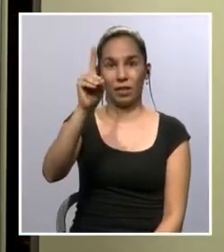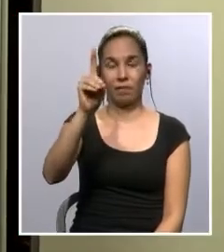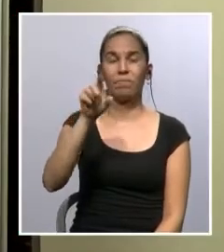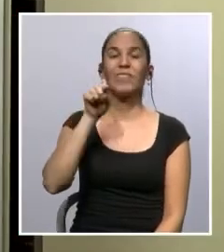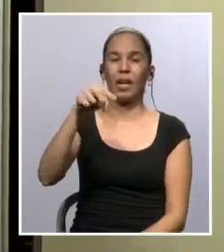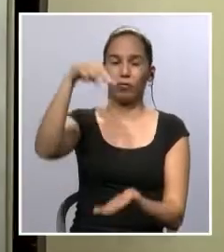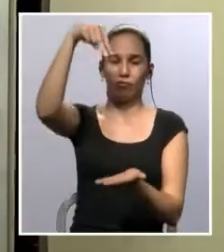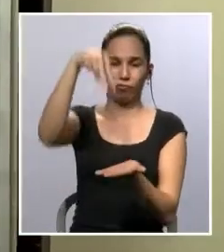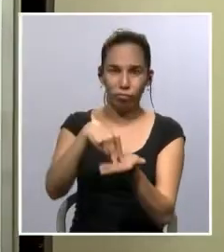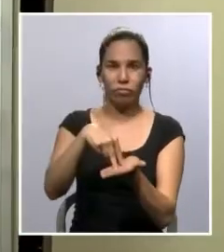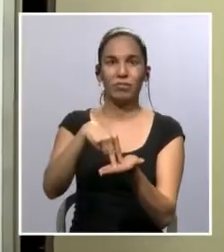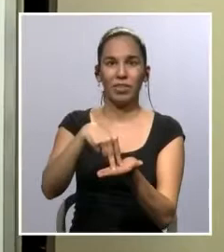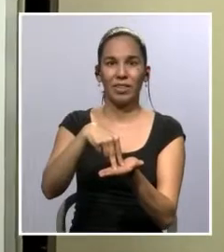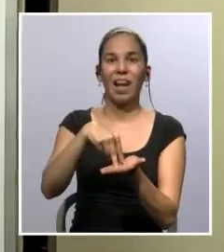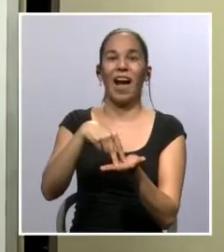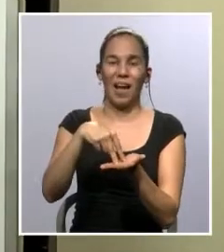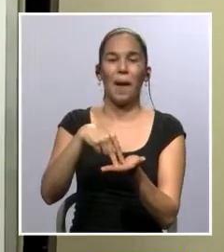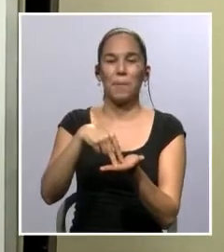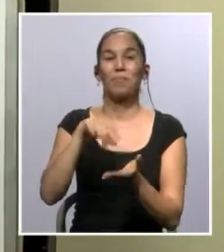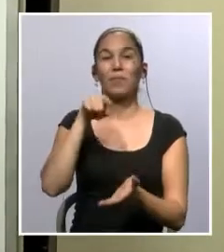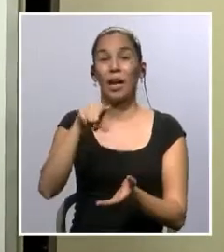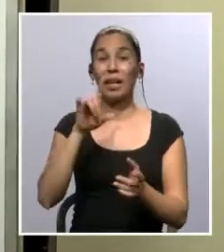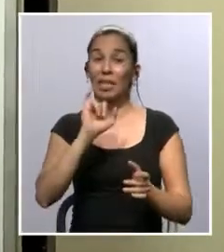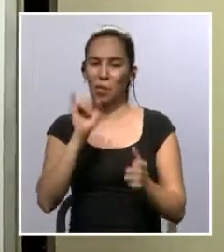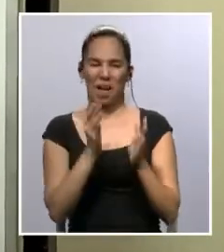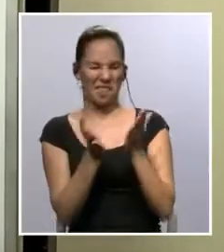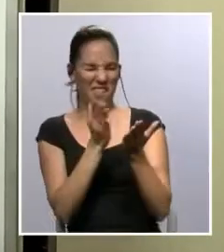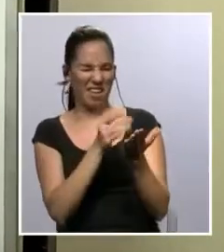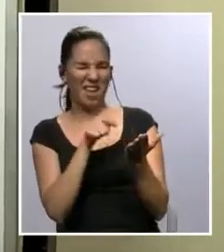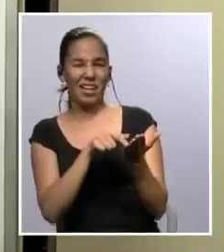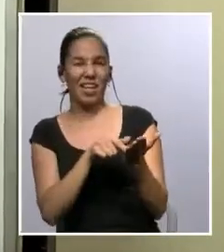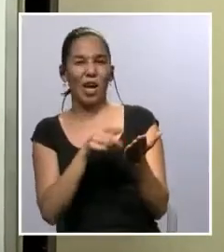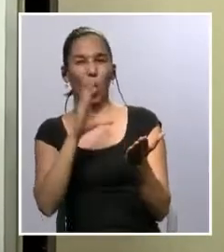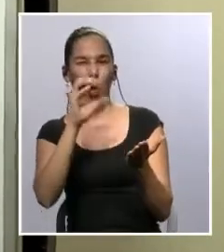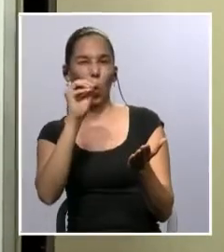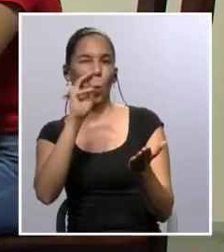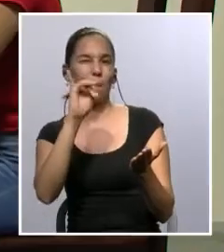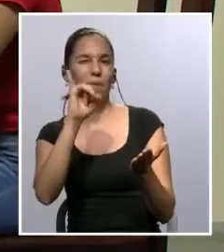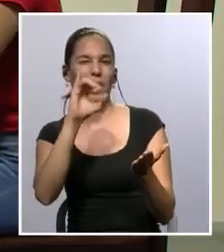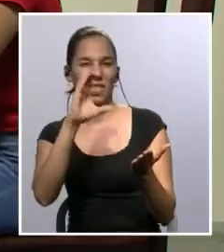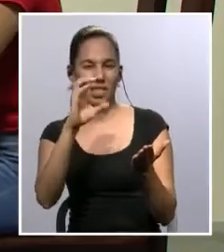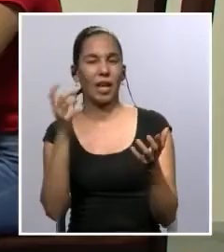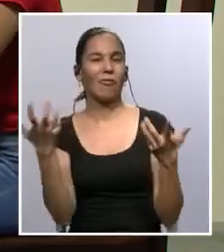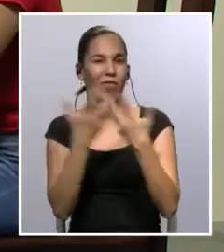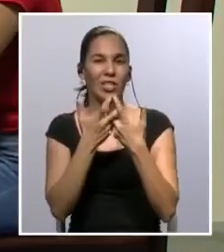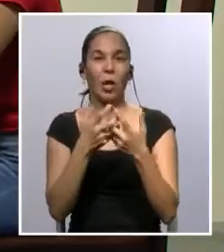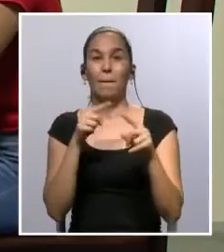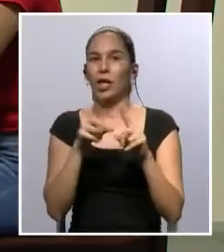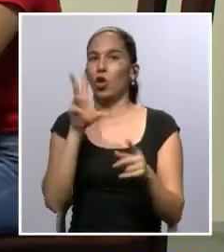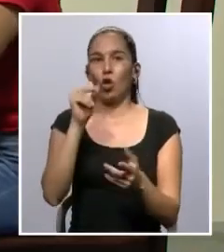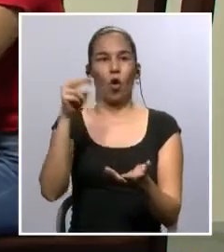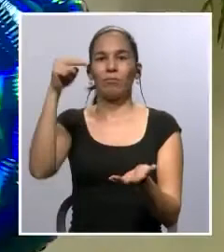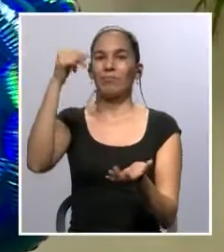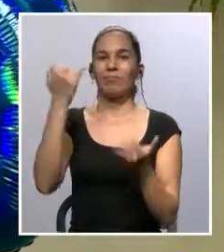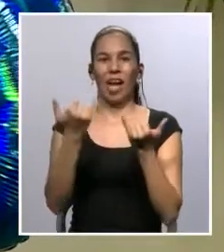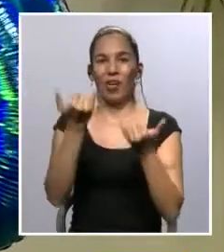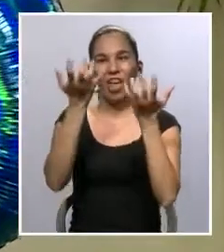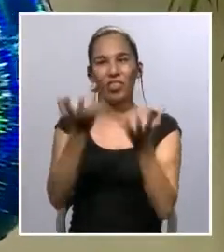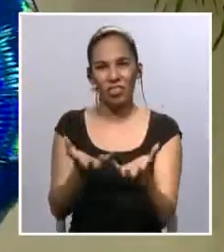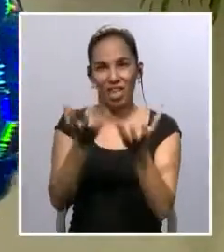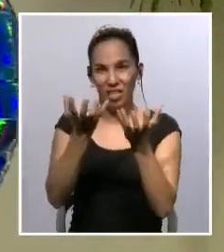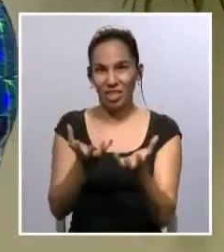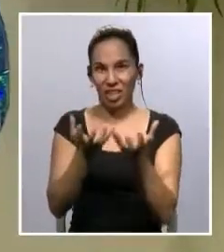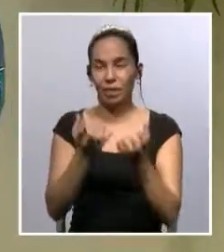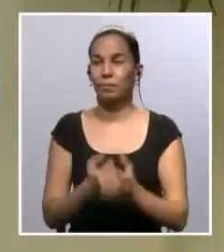aparece representado, pero no está relacionado precisamente con el tema de densidad, que es lo que estamos tratando ahorita. Ahora, Caro,